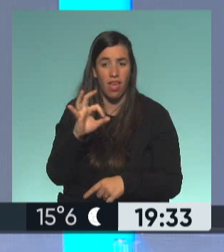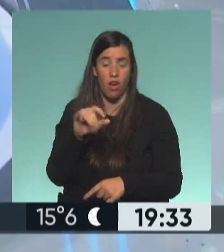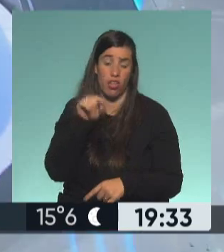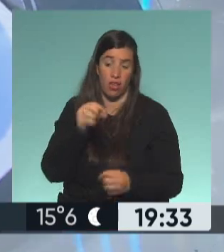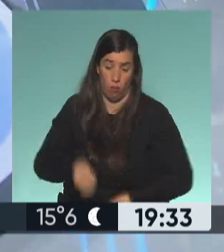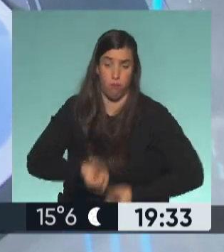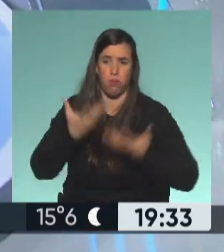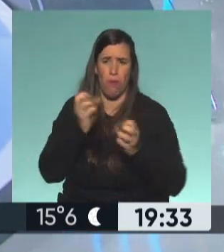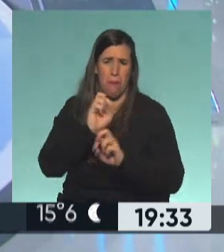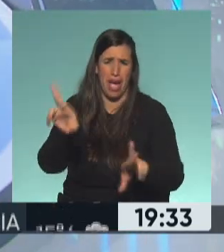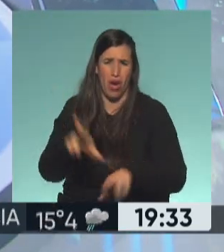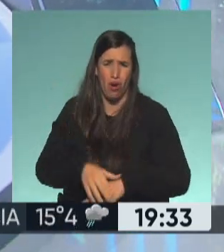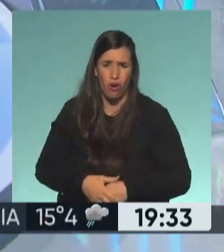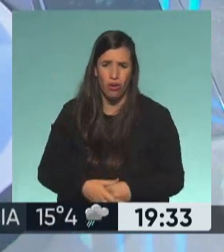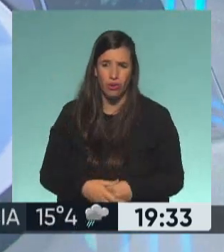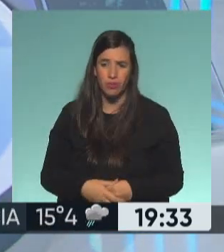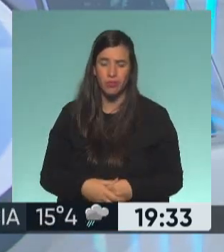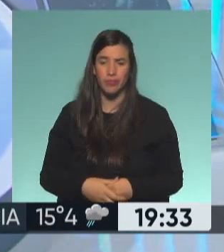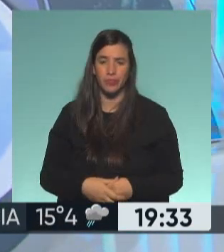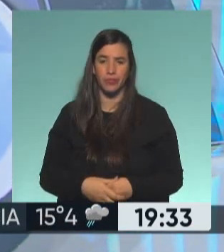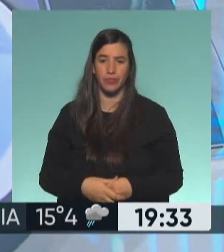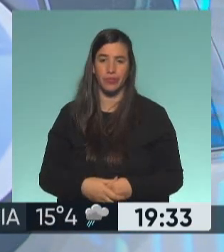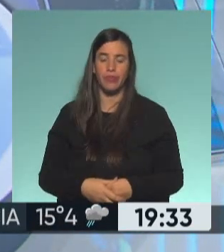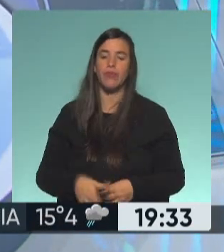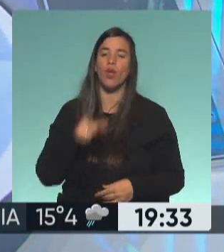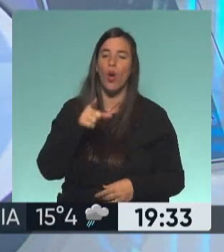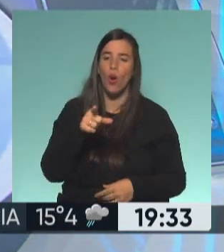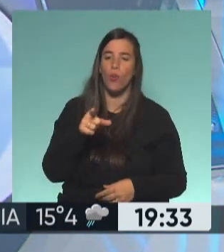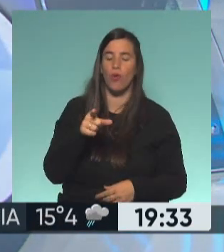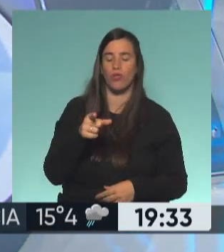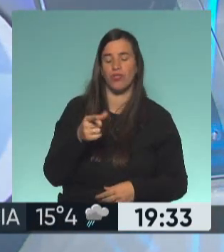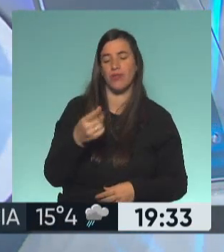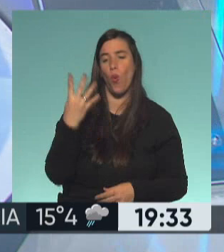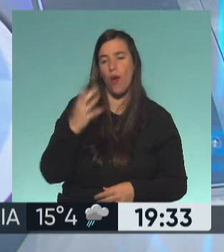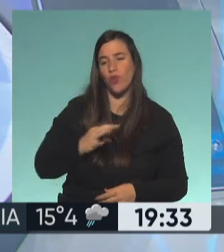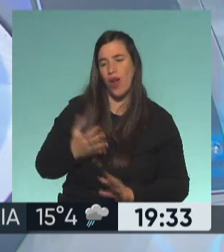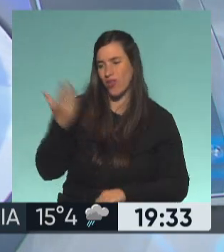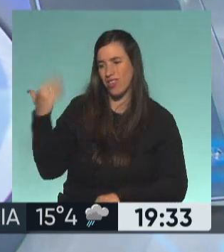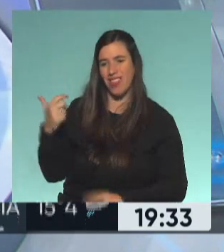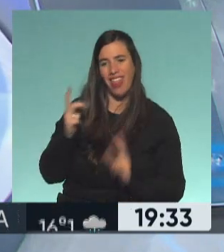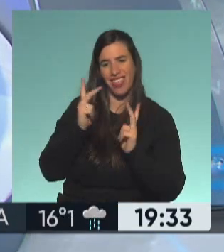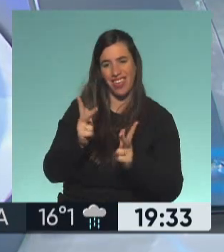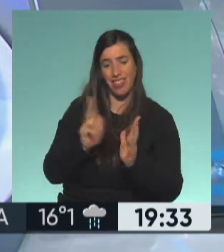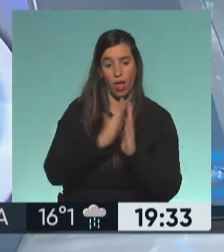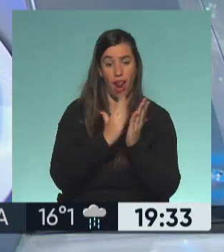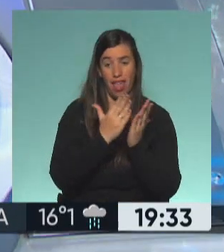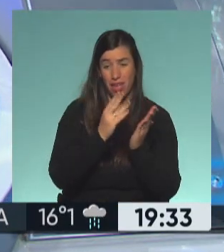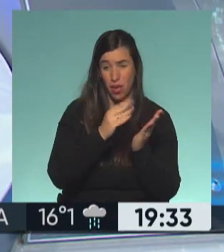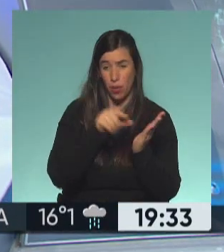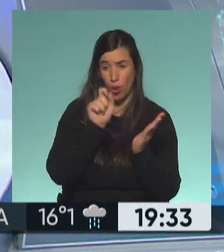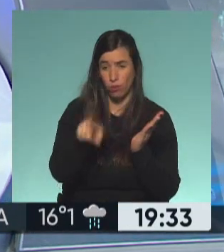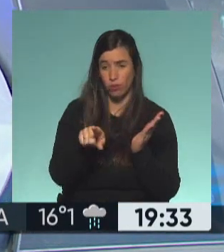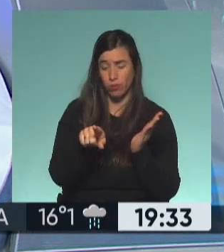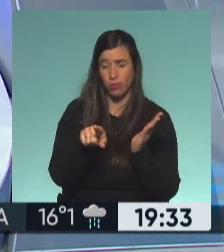de nosotros. Sofía Caram. Daniel, vos advertiste esto hace 4 años, cuando publicaste un libro, y ahora da